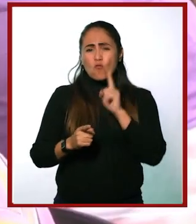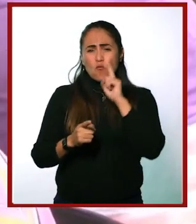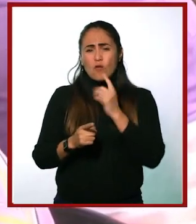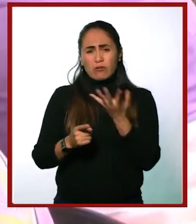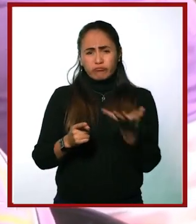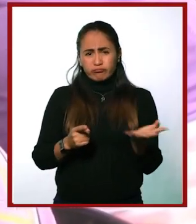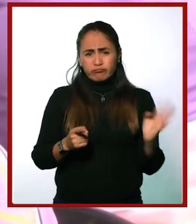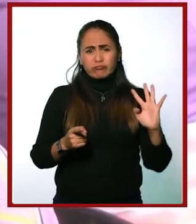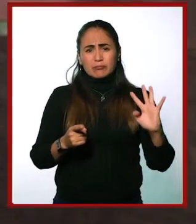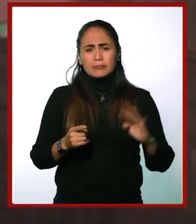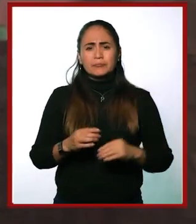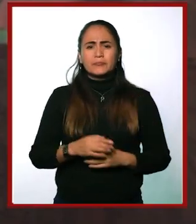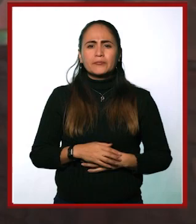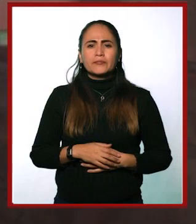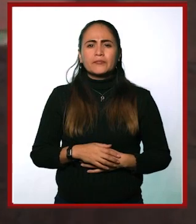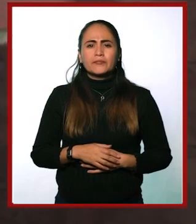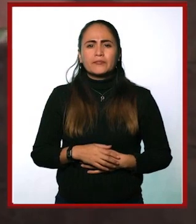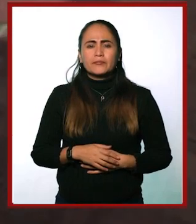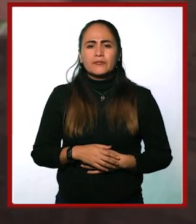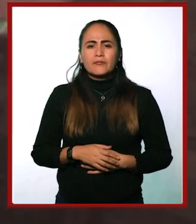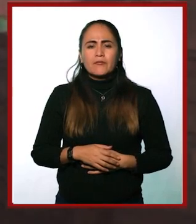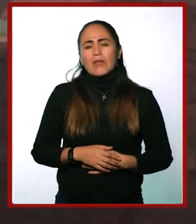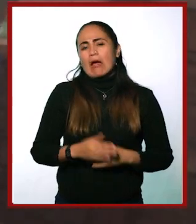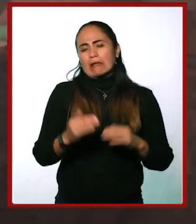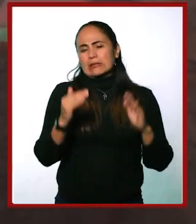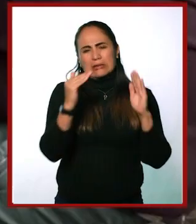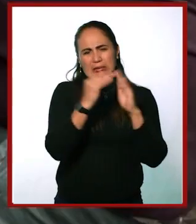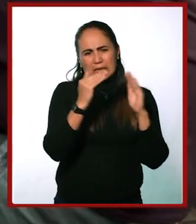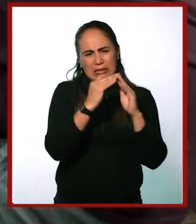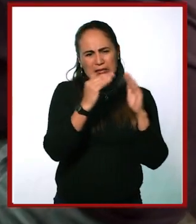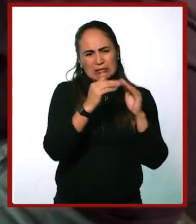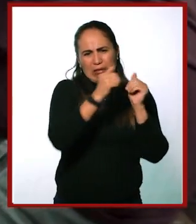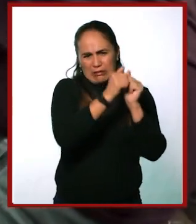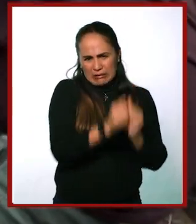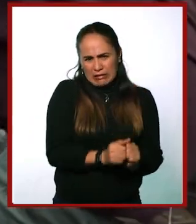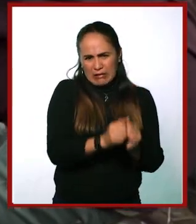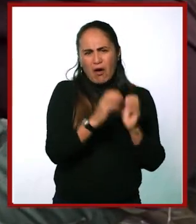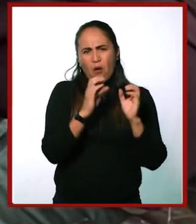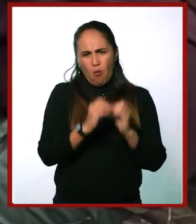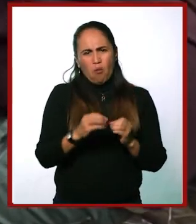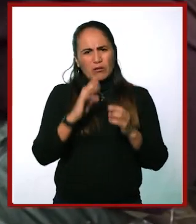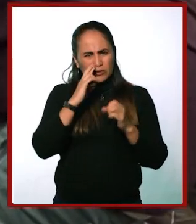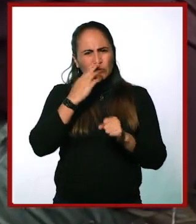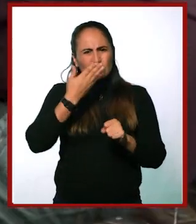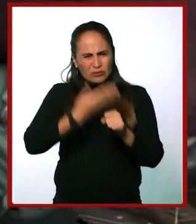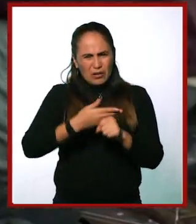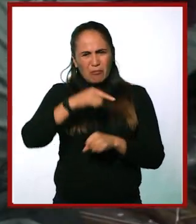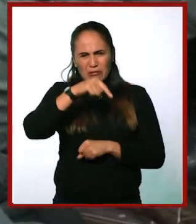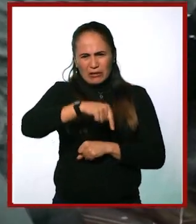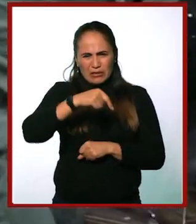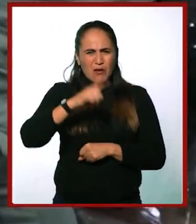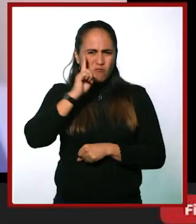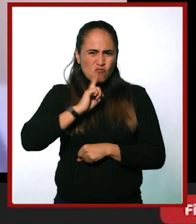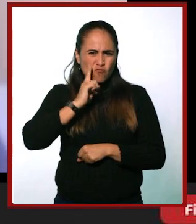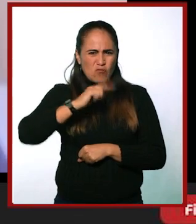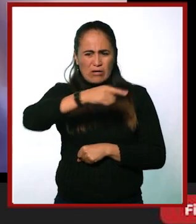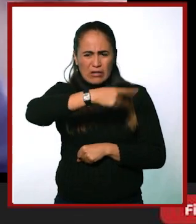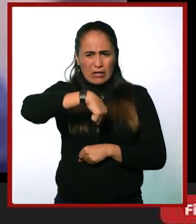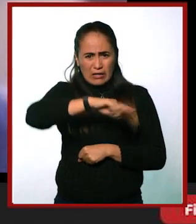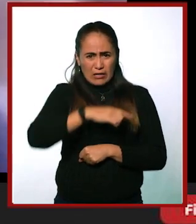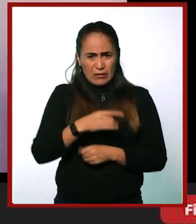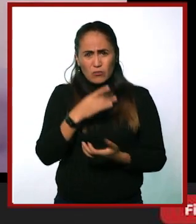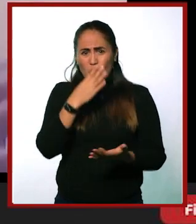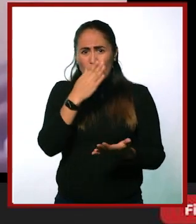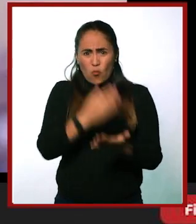por ejemplo, las mujeres, las amas de casa o de las mujeres de las familias, han tenido que no